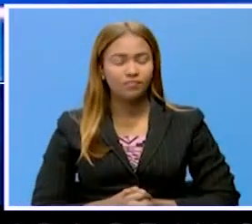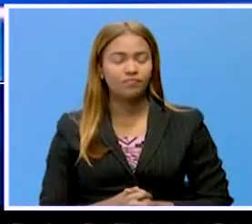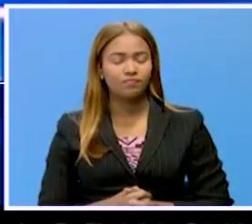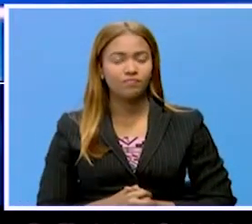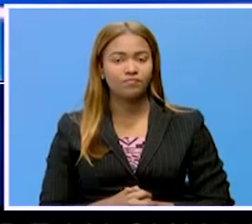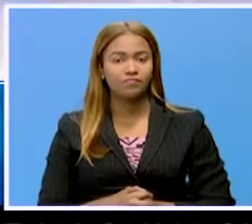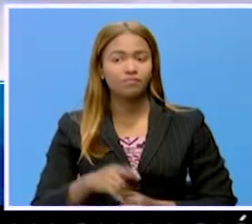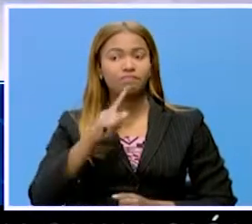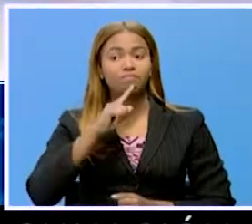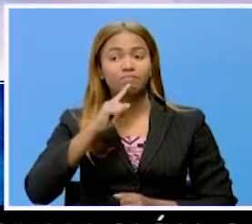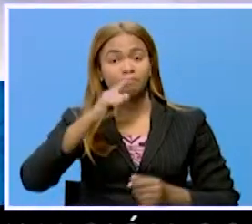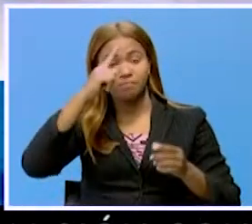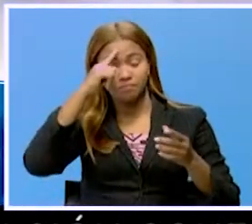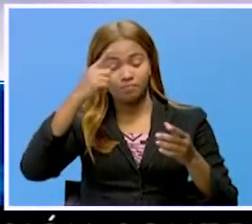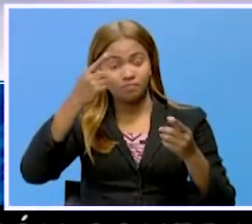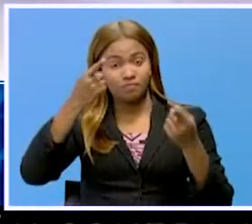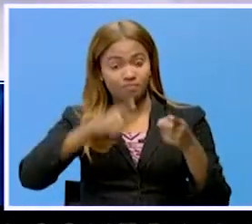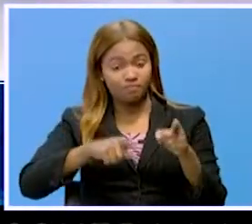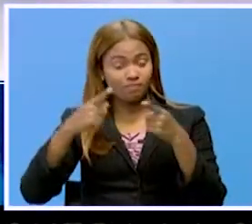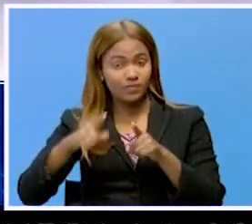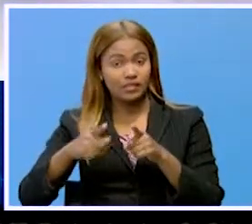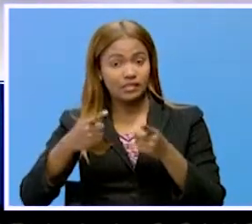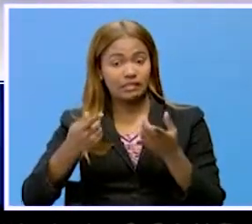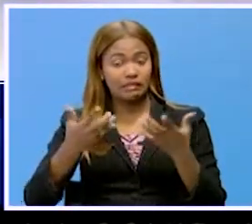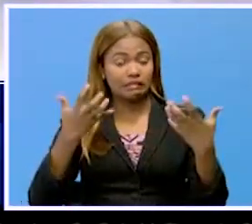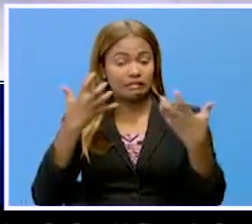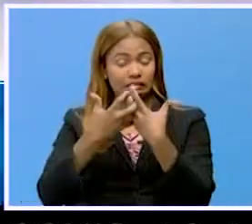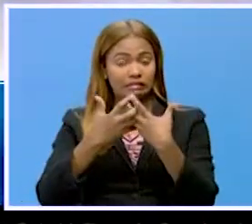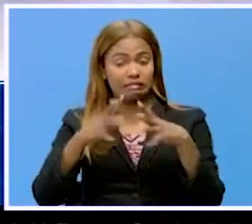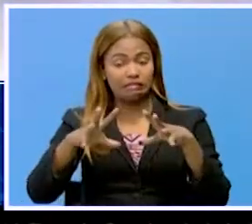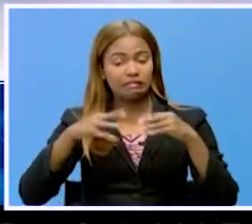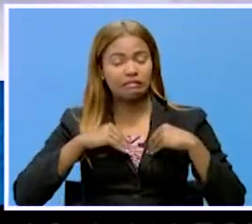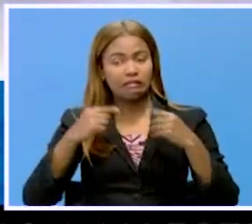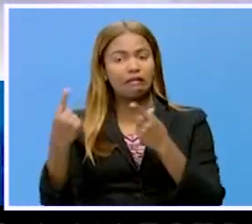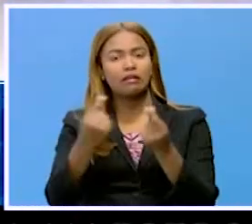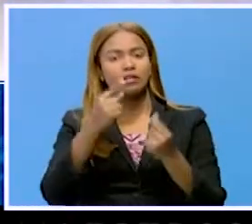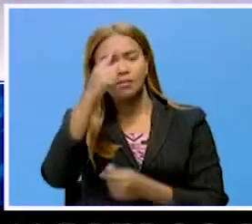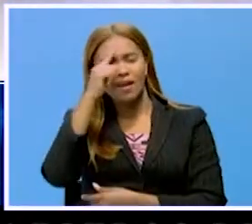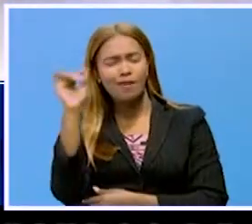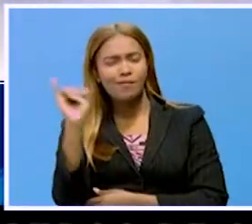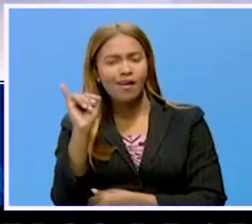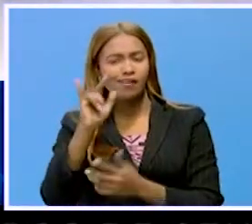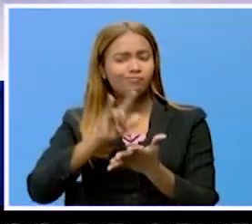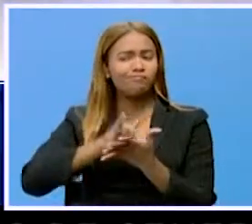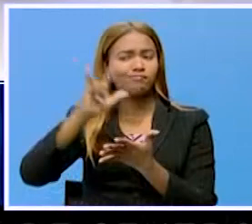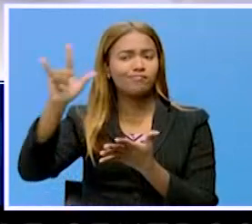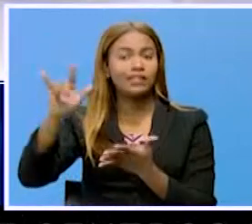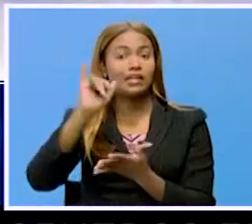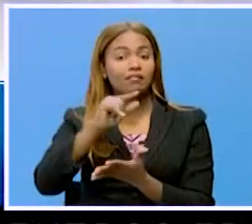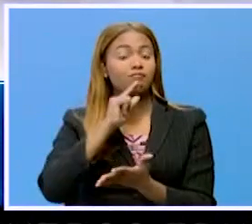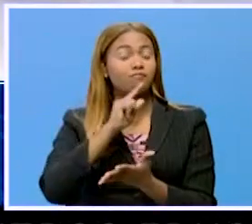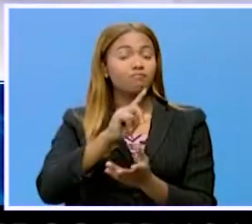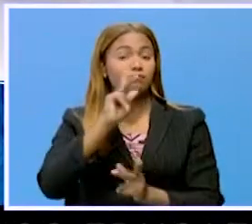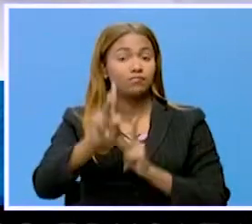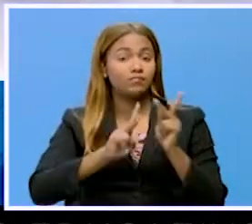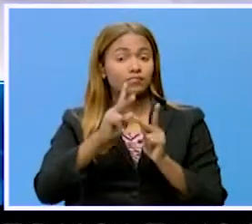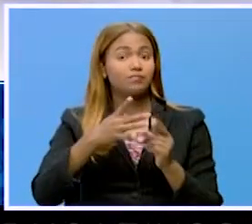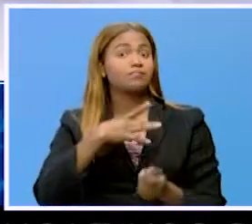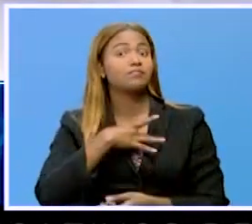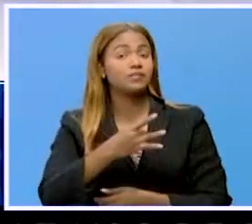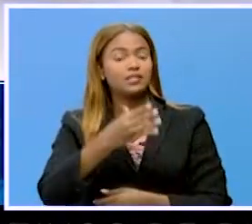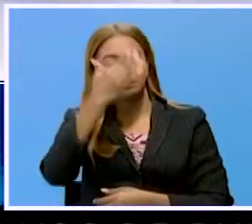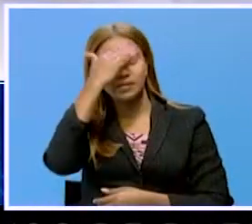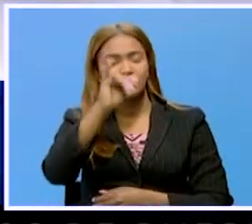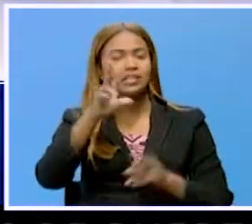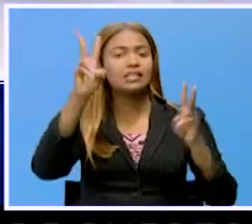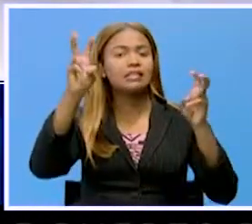la verdad que las decisiones cada vez que son adoptadas por parte de los asuntos migratorios es una manera en la que también la gente se interesa porque